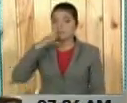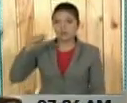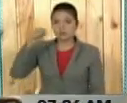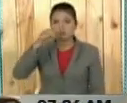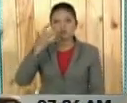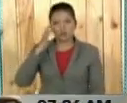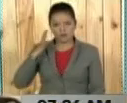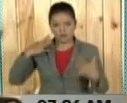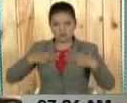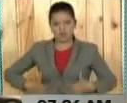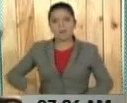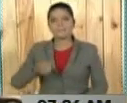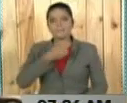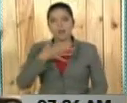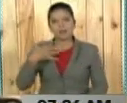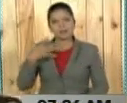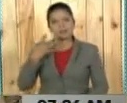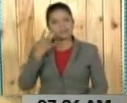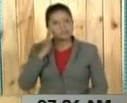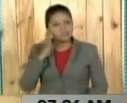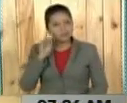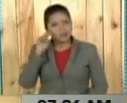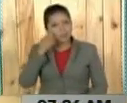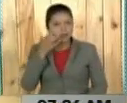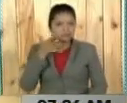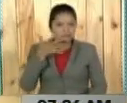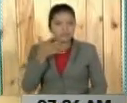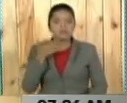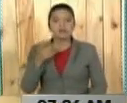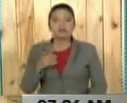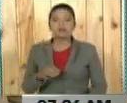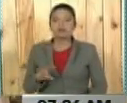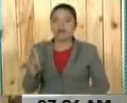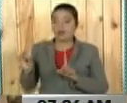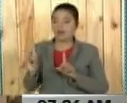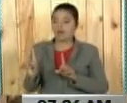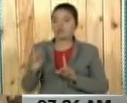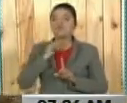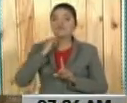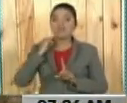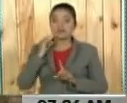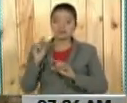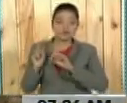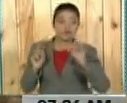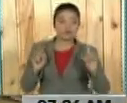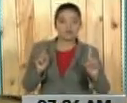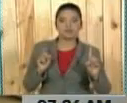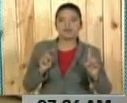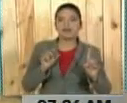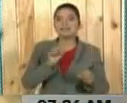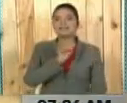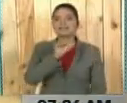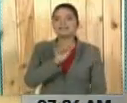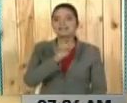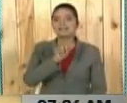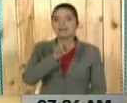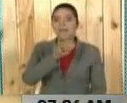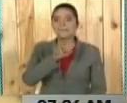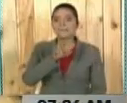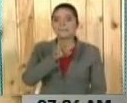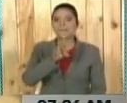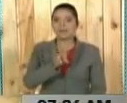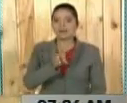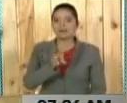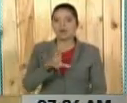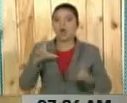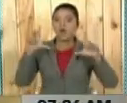una guayabera blanca, de eso no estoy muy segura, a un lado el enviado al Vaticano y a otro lado Samper. Esa es una foto histórica. Histórica,